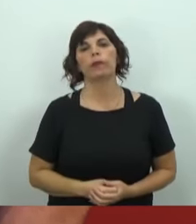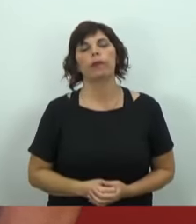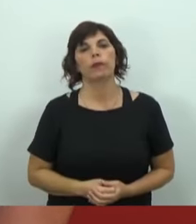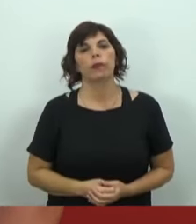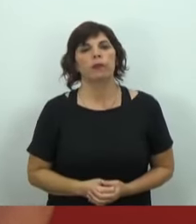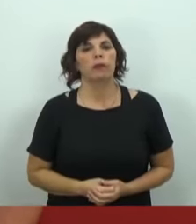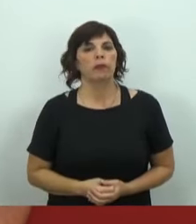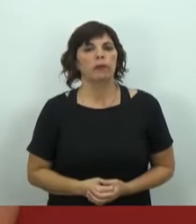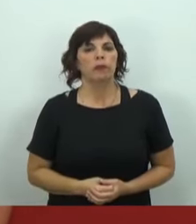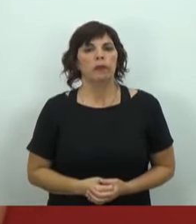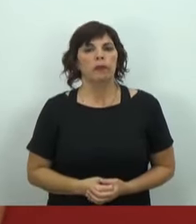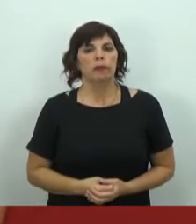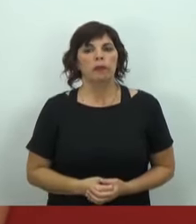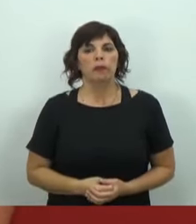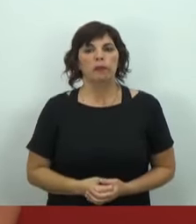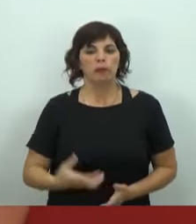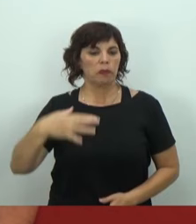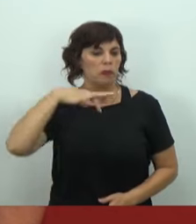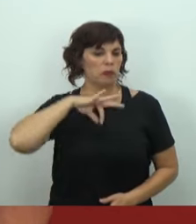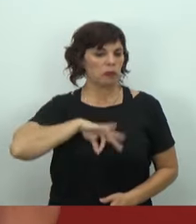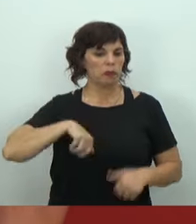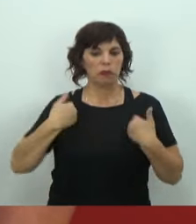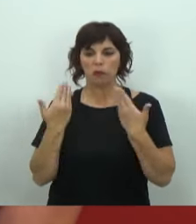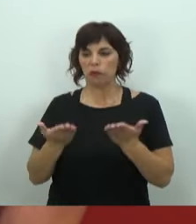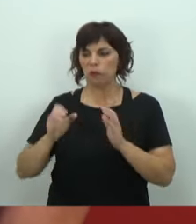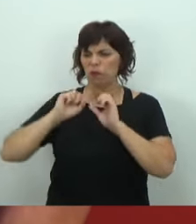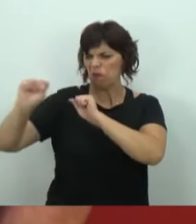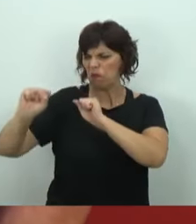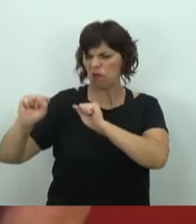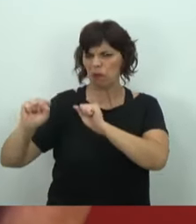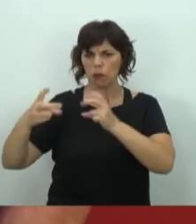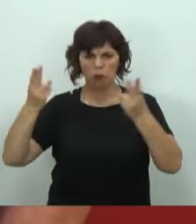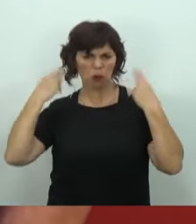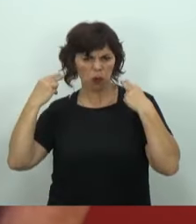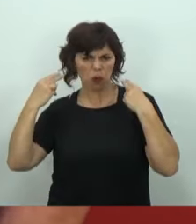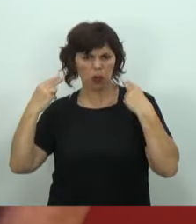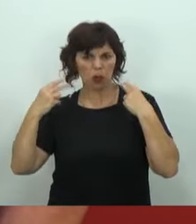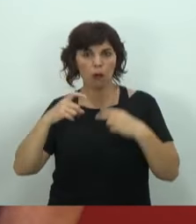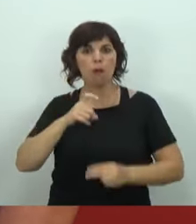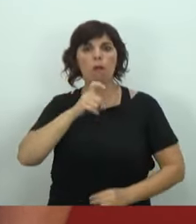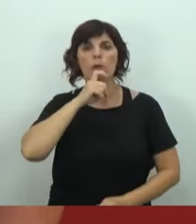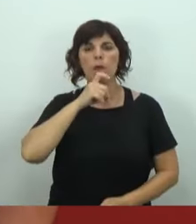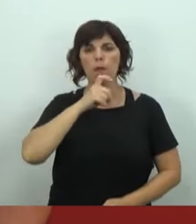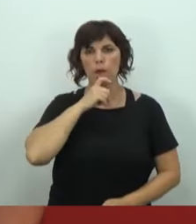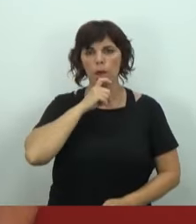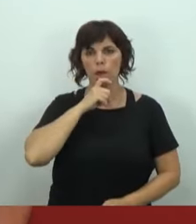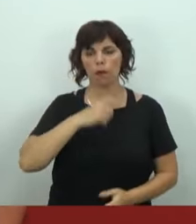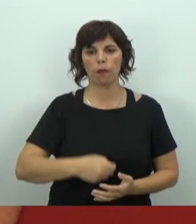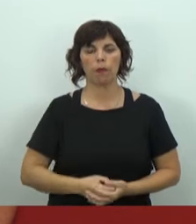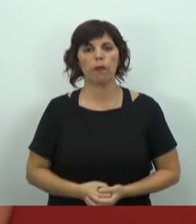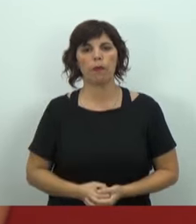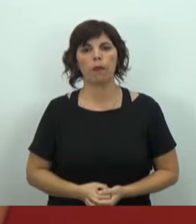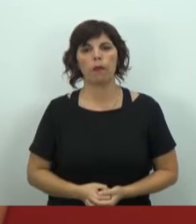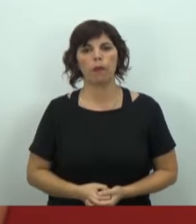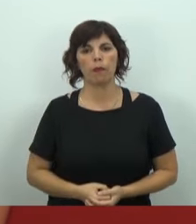¿Cómo se puede menospreciar, despreciar, humillar al Espíritu de la Gracia?